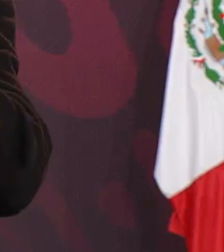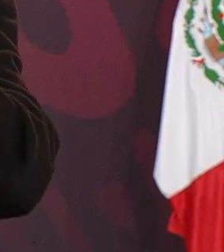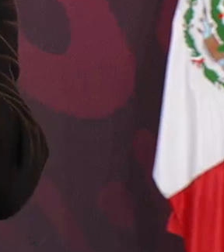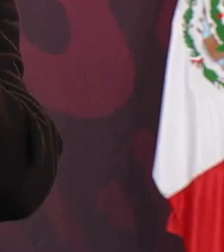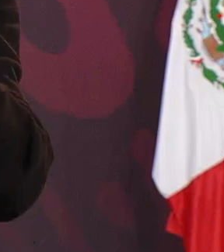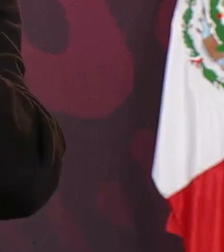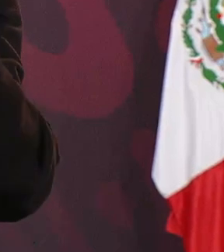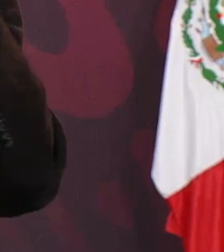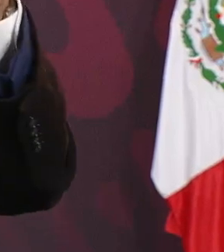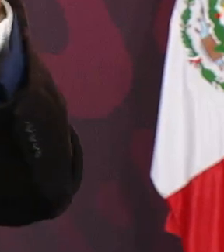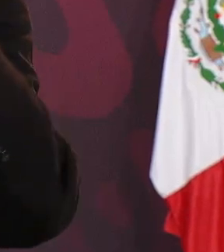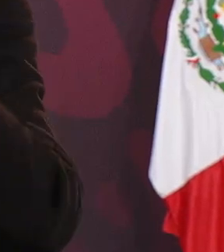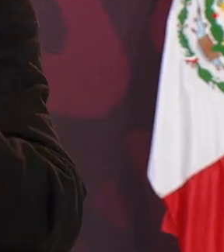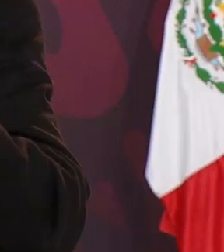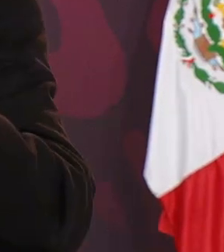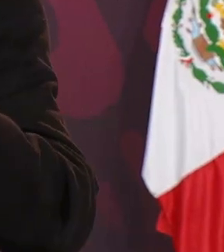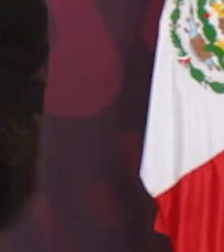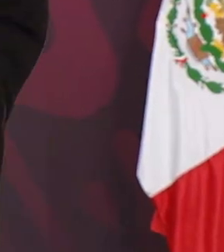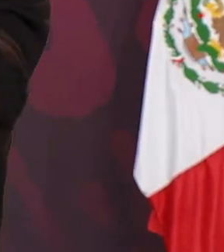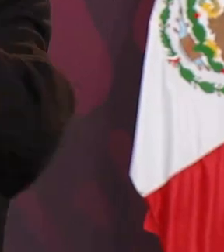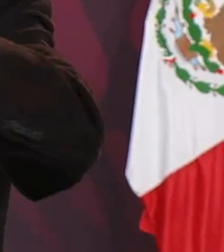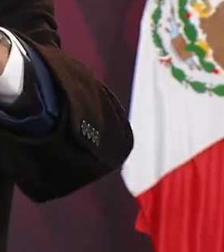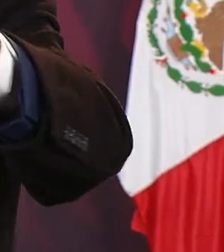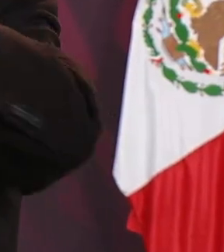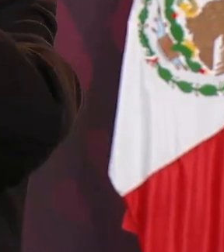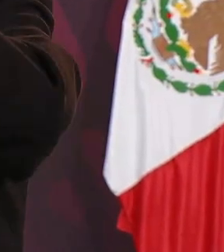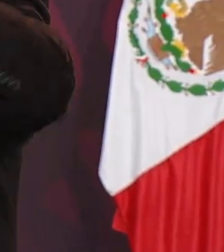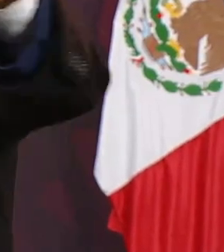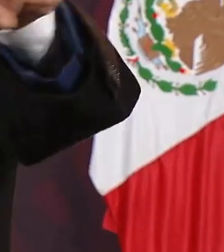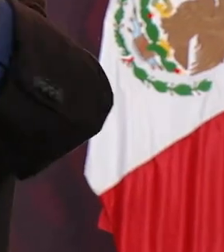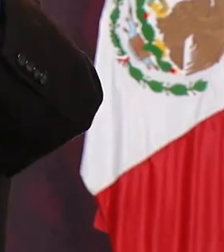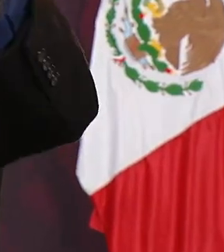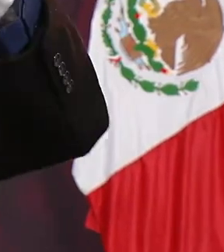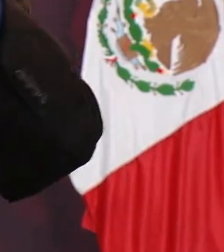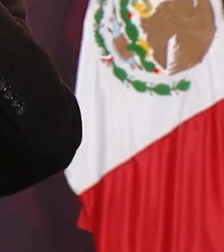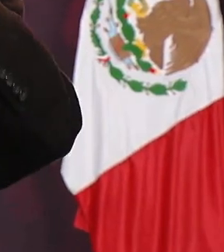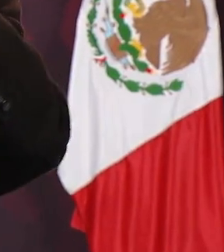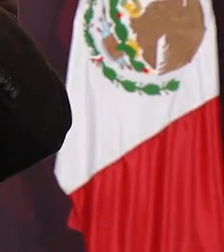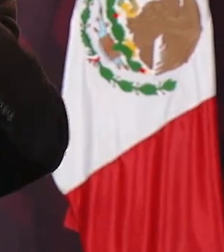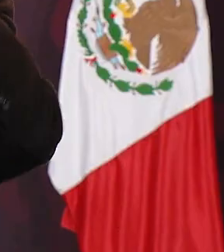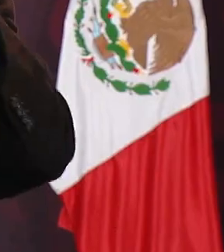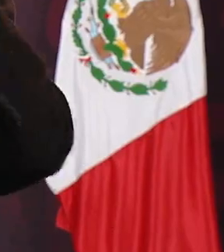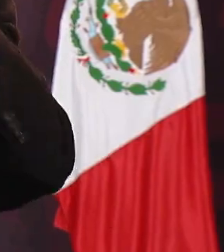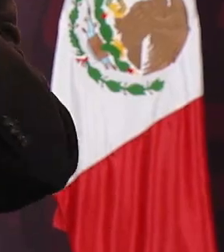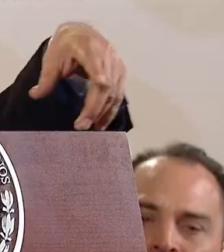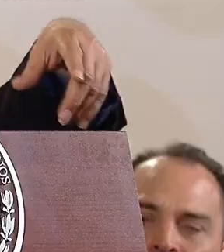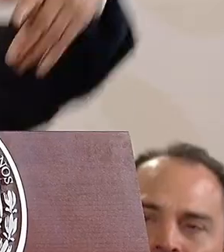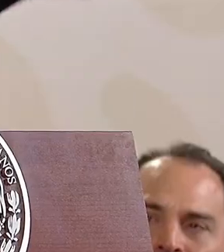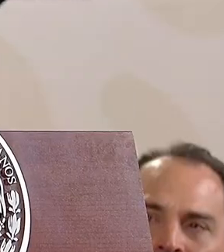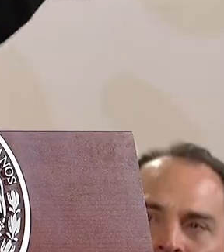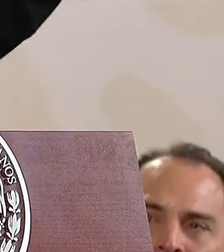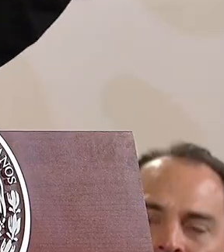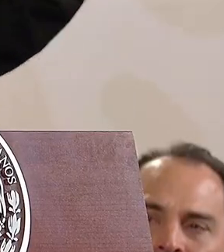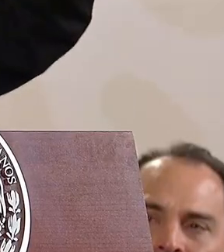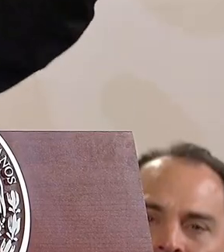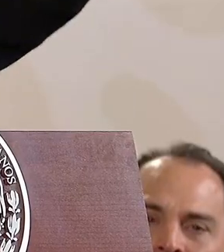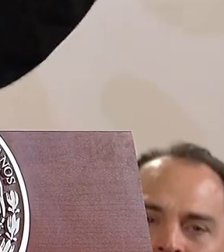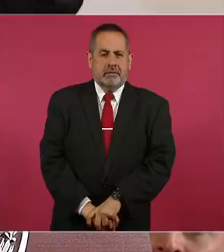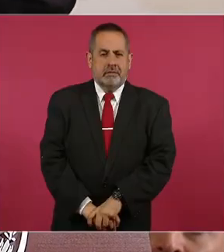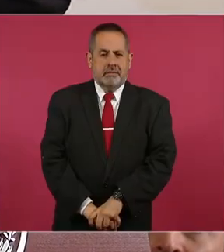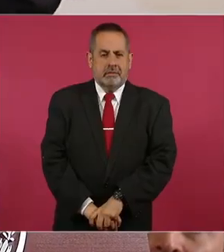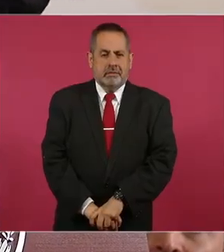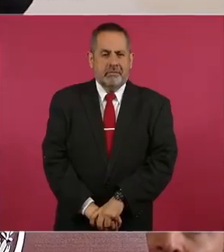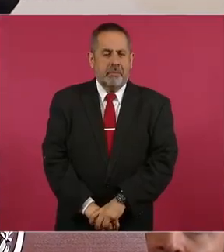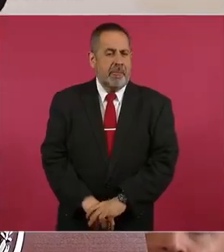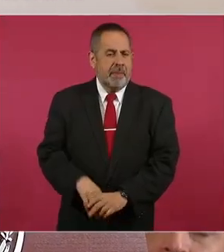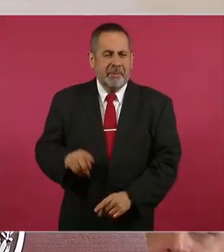como promotor deportivo, y luego vino aquí y está trabajando para las Grandes Ligas. Pero eso es otra cosa, no